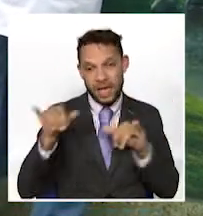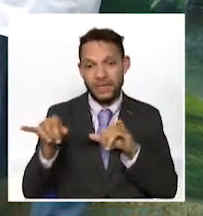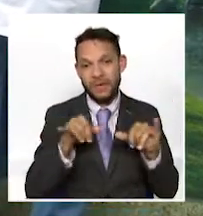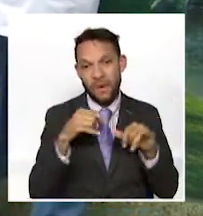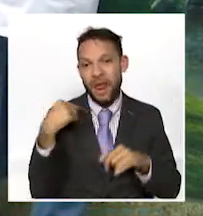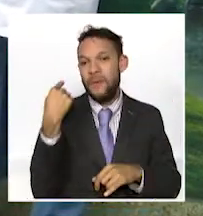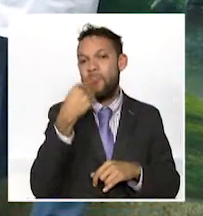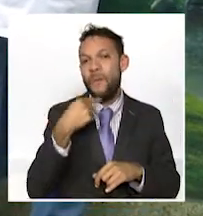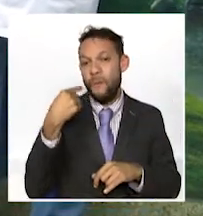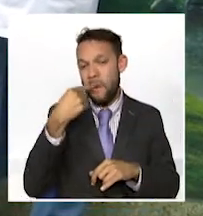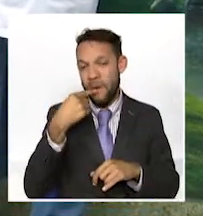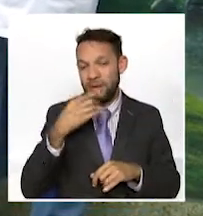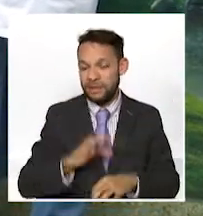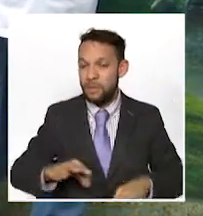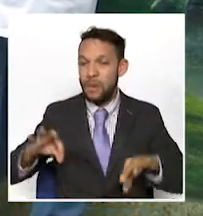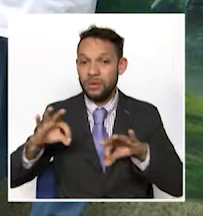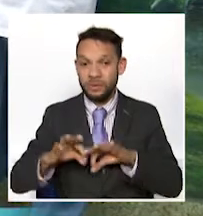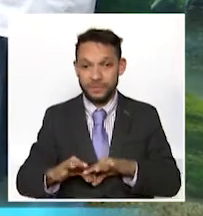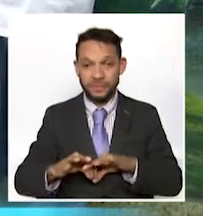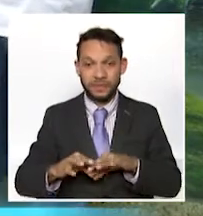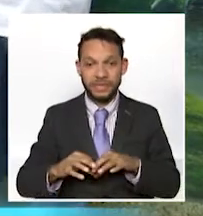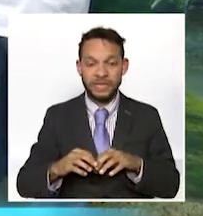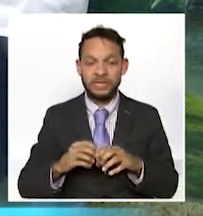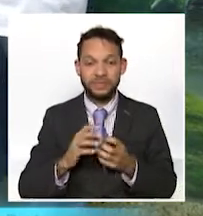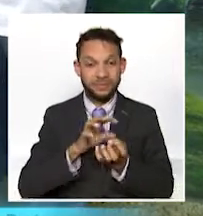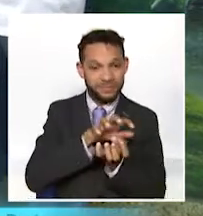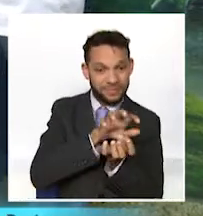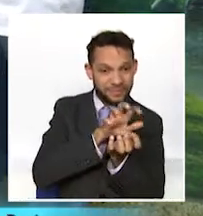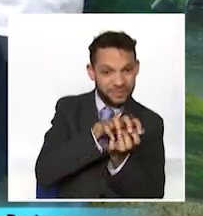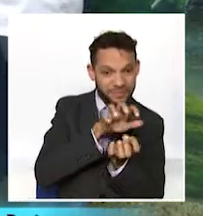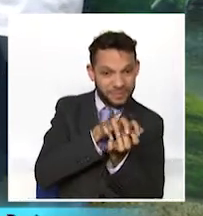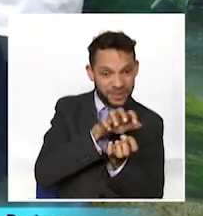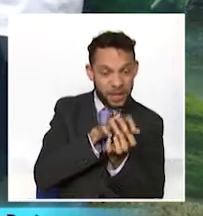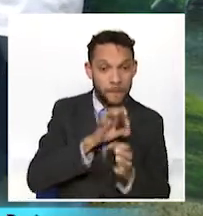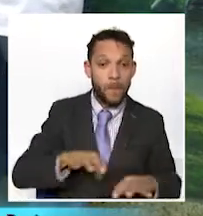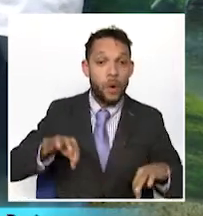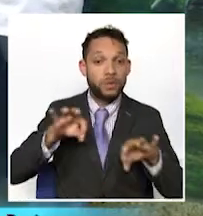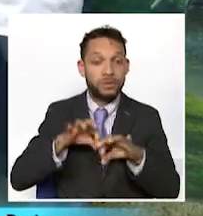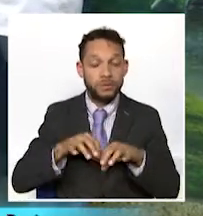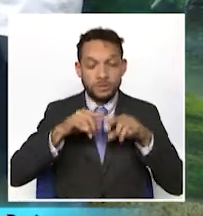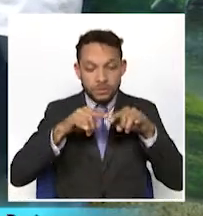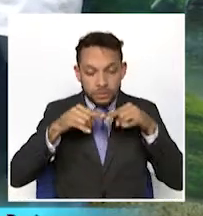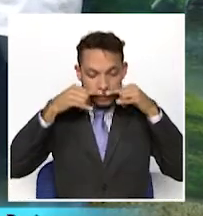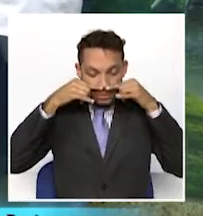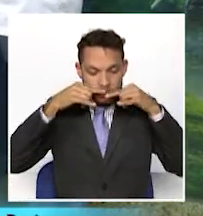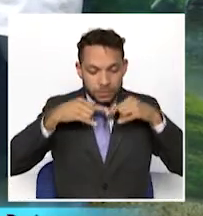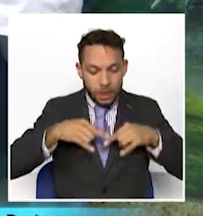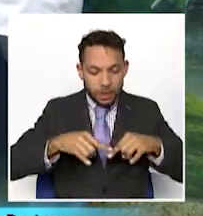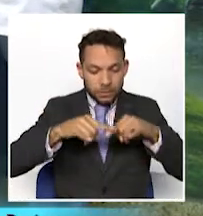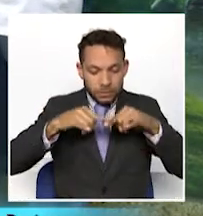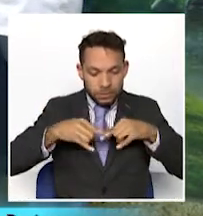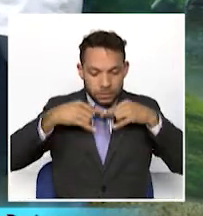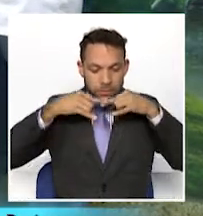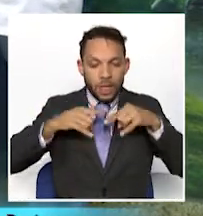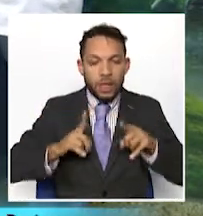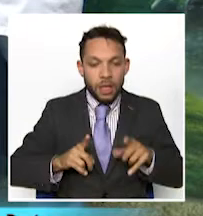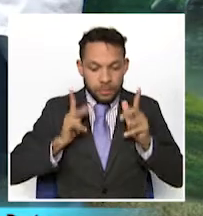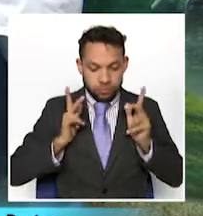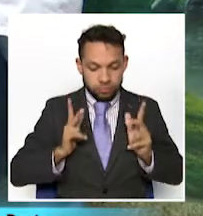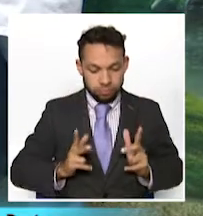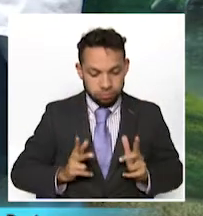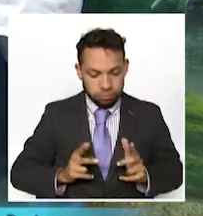boca, por su postura, se relaciona todo con el sistema respiratorio, con la parte de la postura